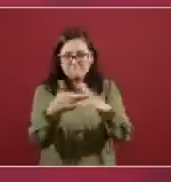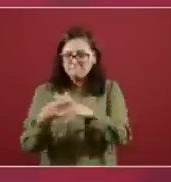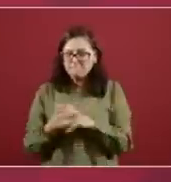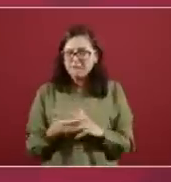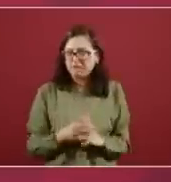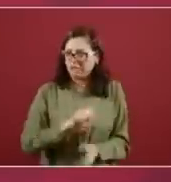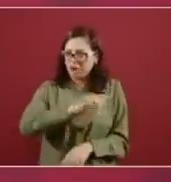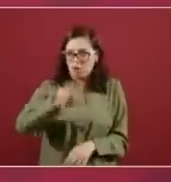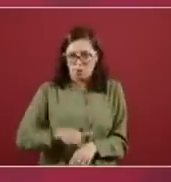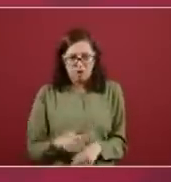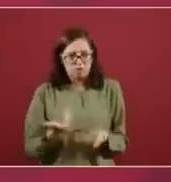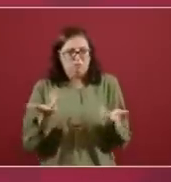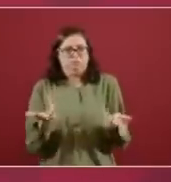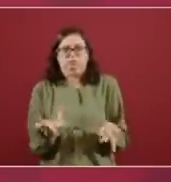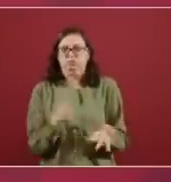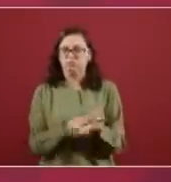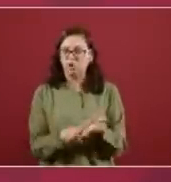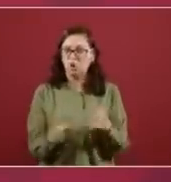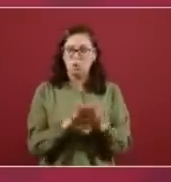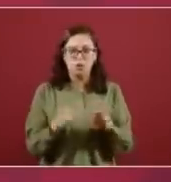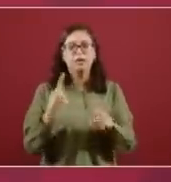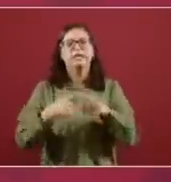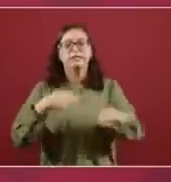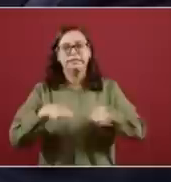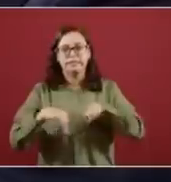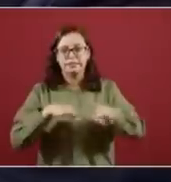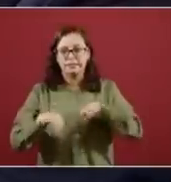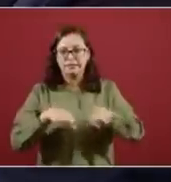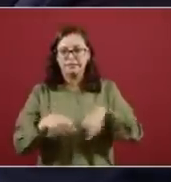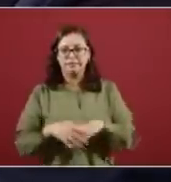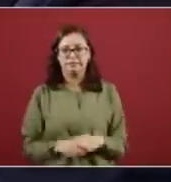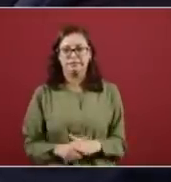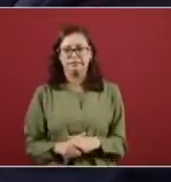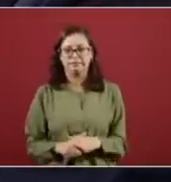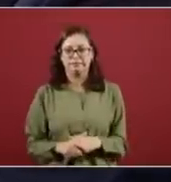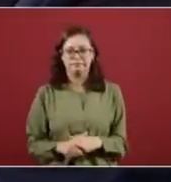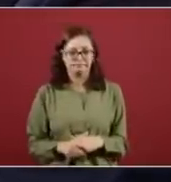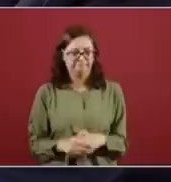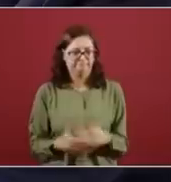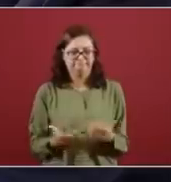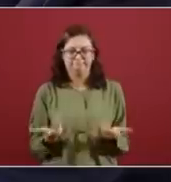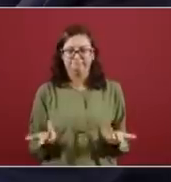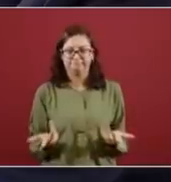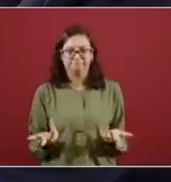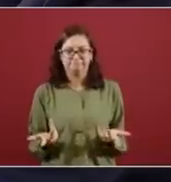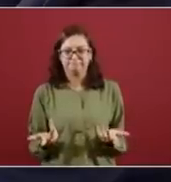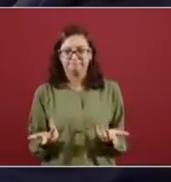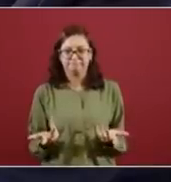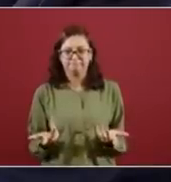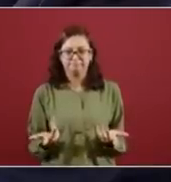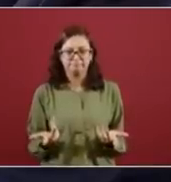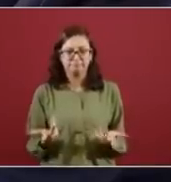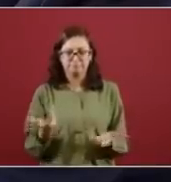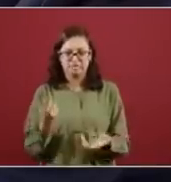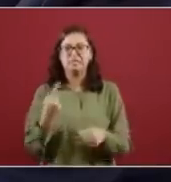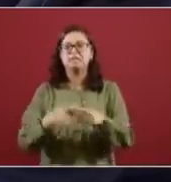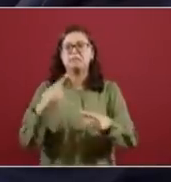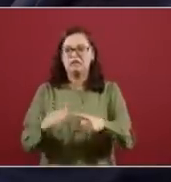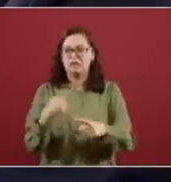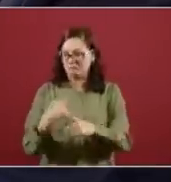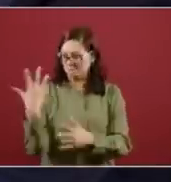de la gallina de oro que no iban a ver este brazos